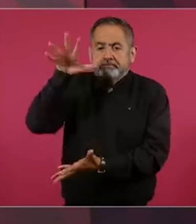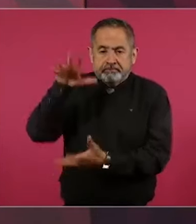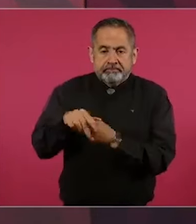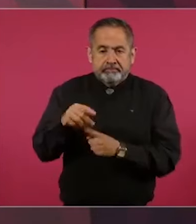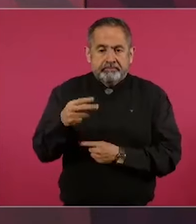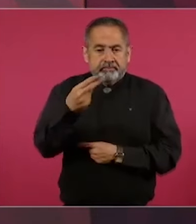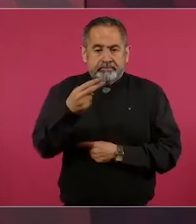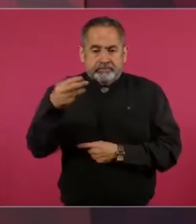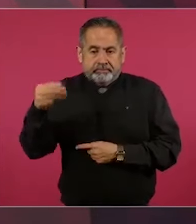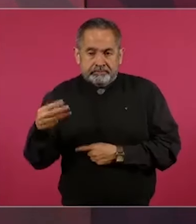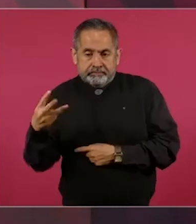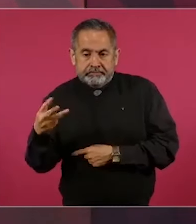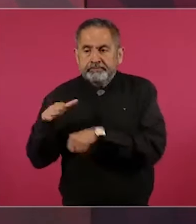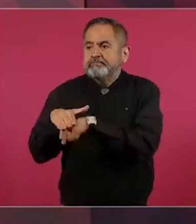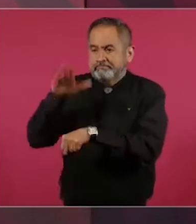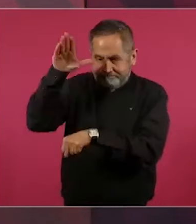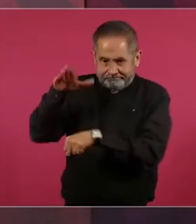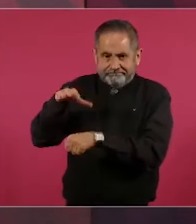Cámara de Diputados